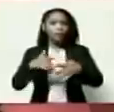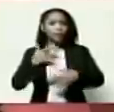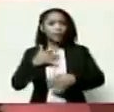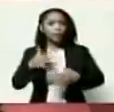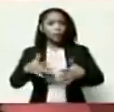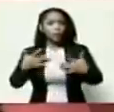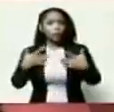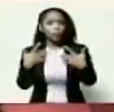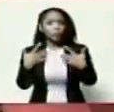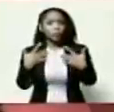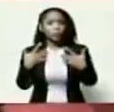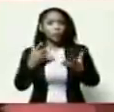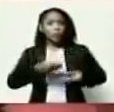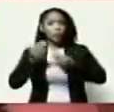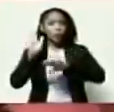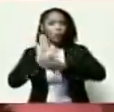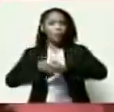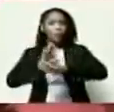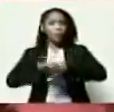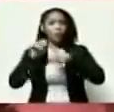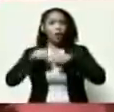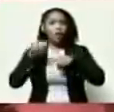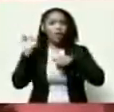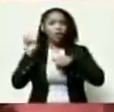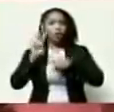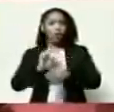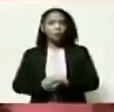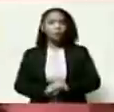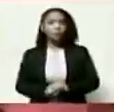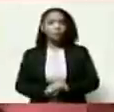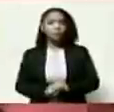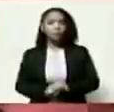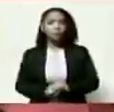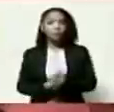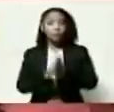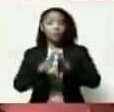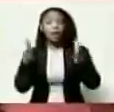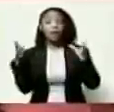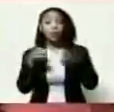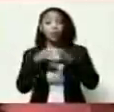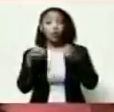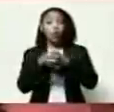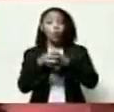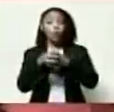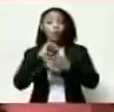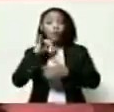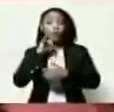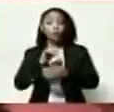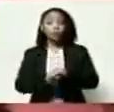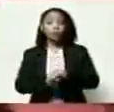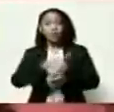al mundo sobre lo que estaba ocurriendo en Venezuela. Las grandes corporaciones mediáticas